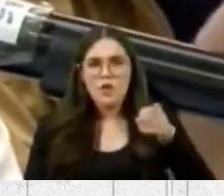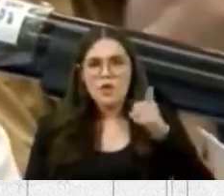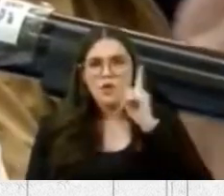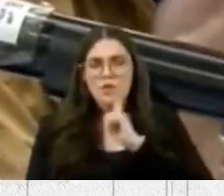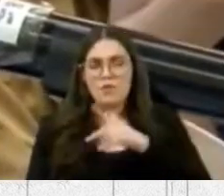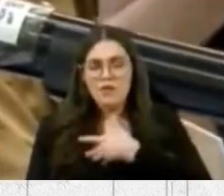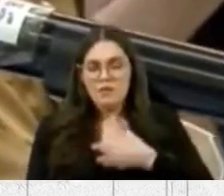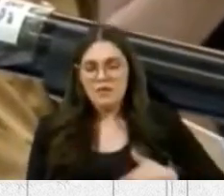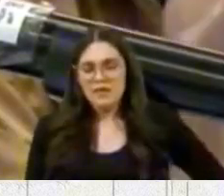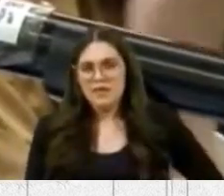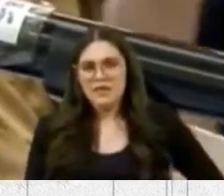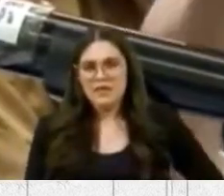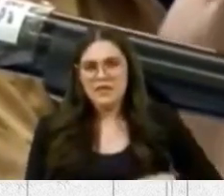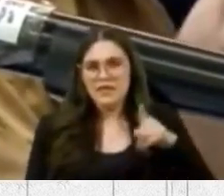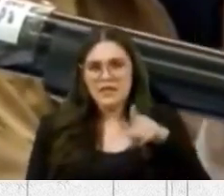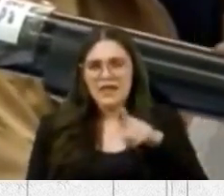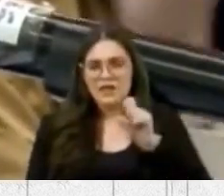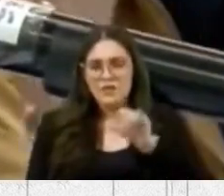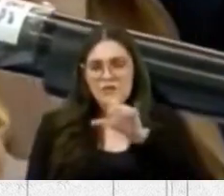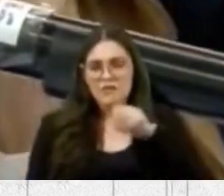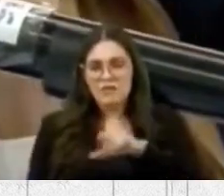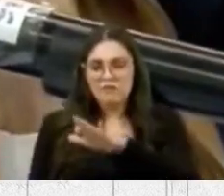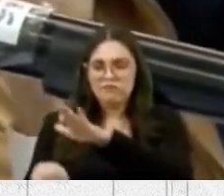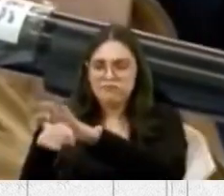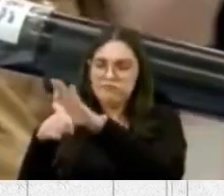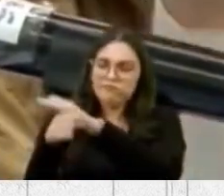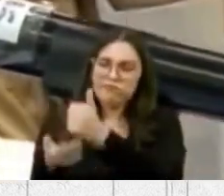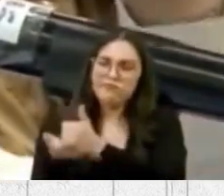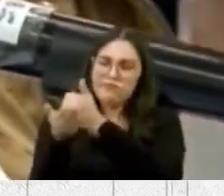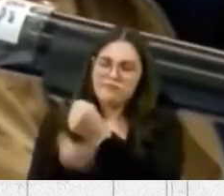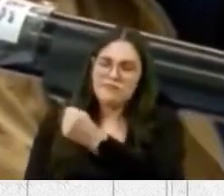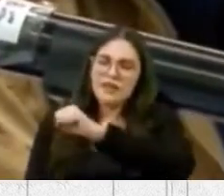la presidenta del Poder Judicial cubre a Ricardo Salinas